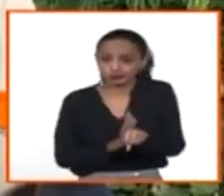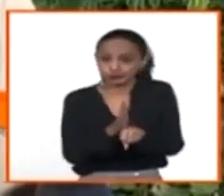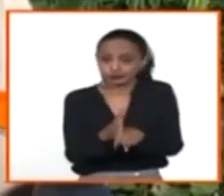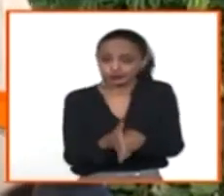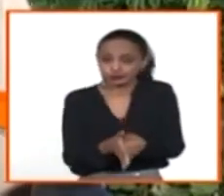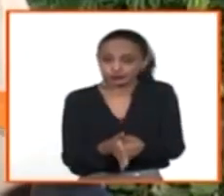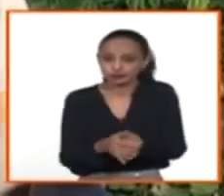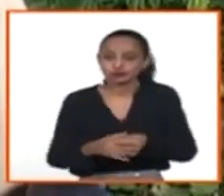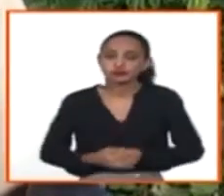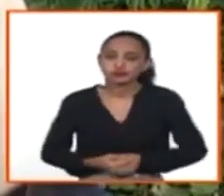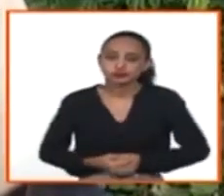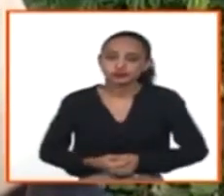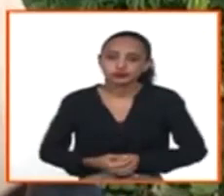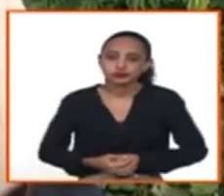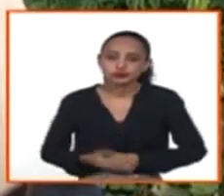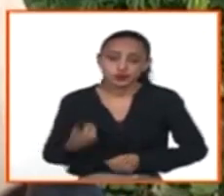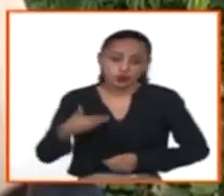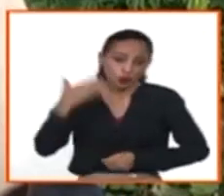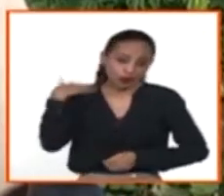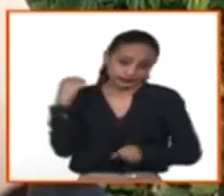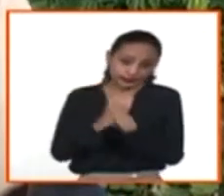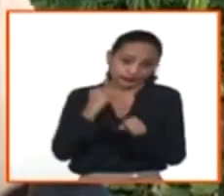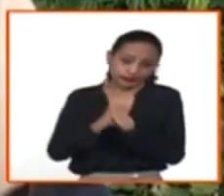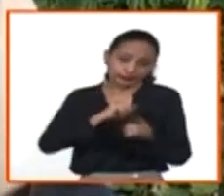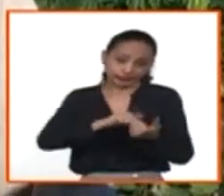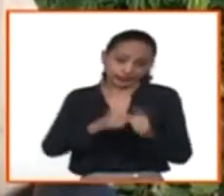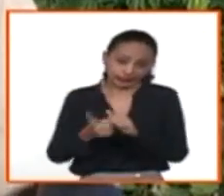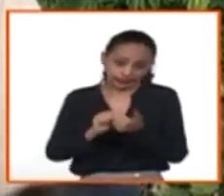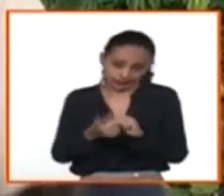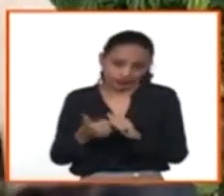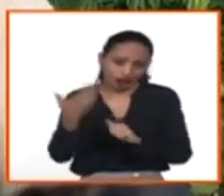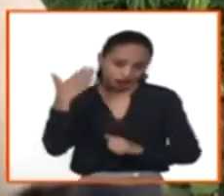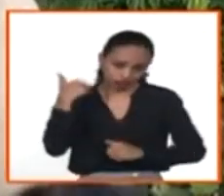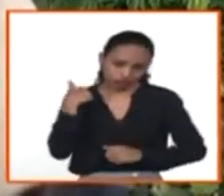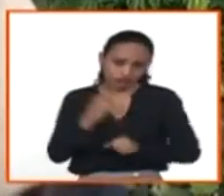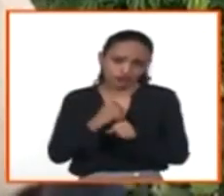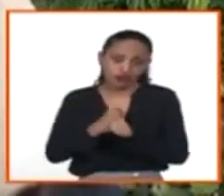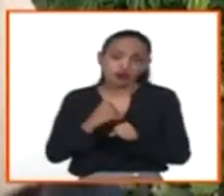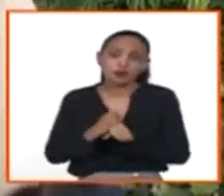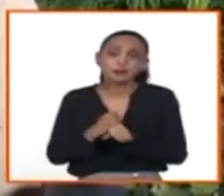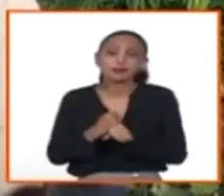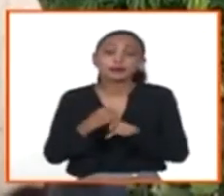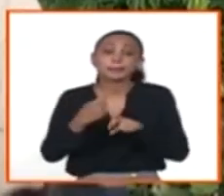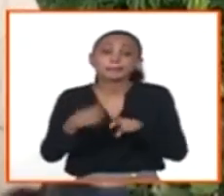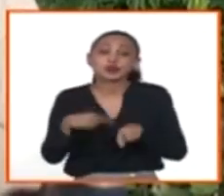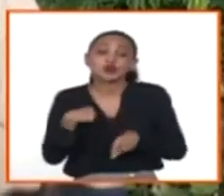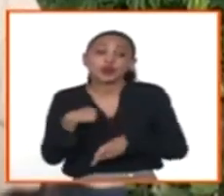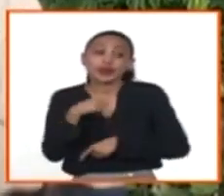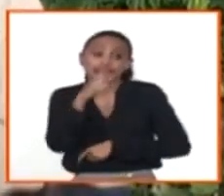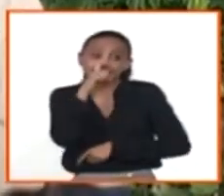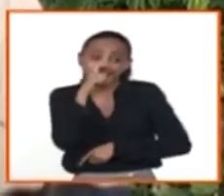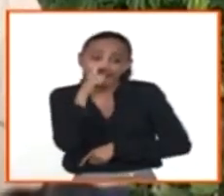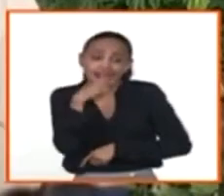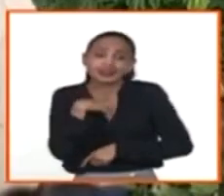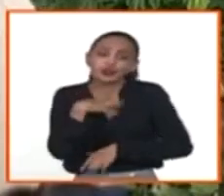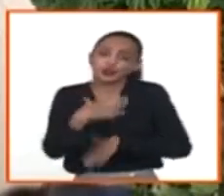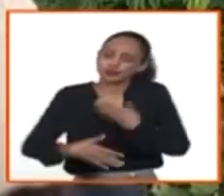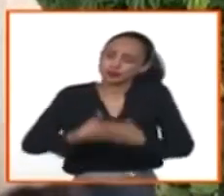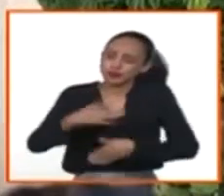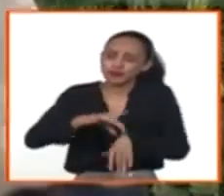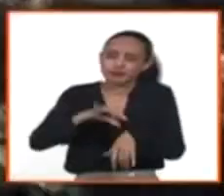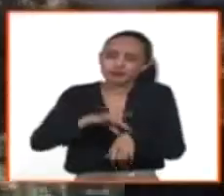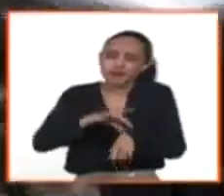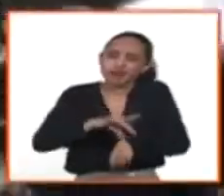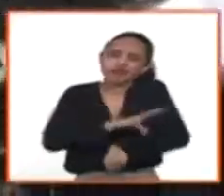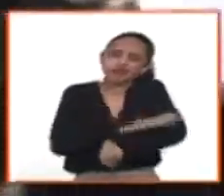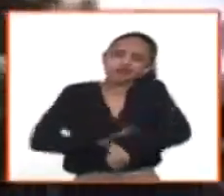en su momento en el INRI, la delegación del INRI. Y entonces por la edad, además hipertenso, fue cuando se